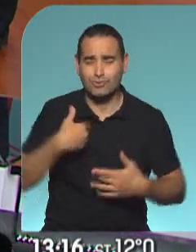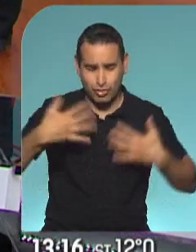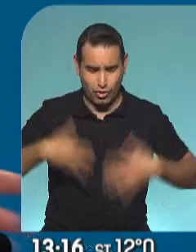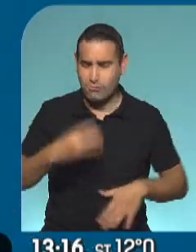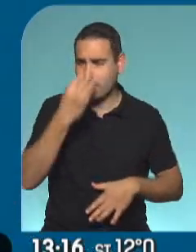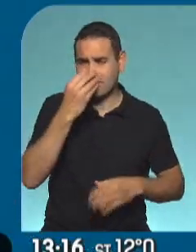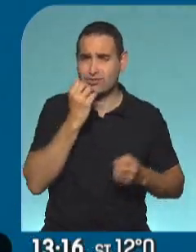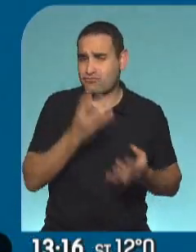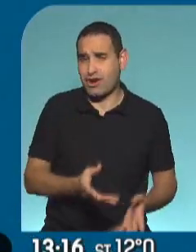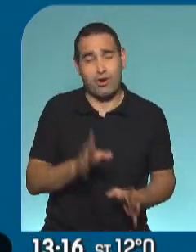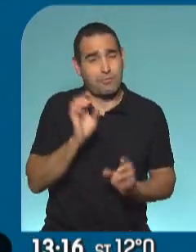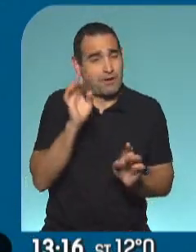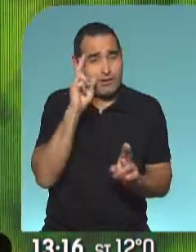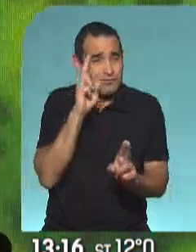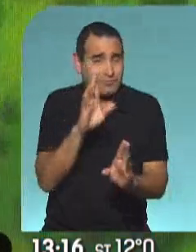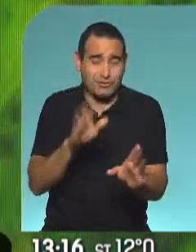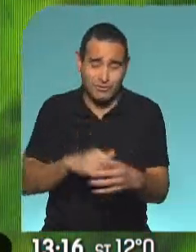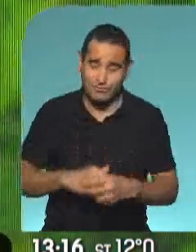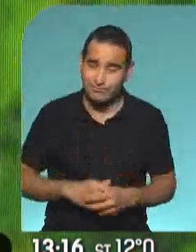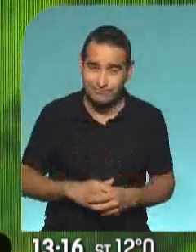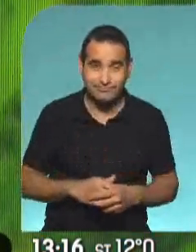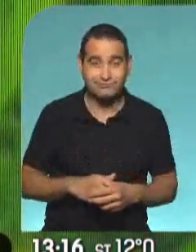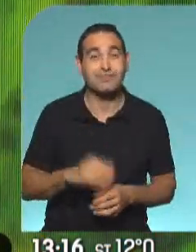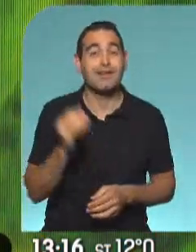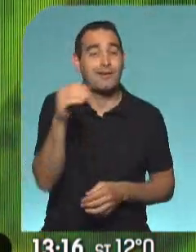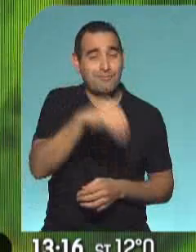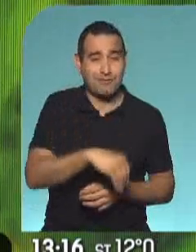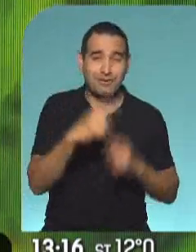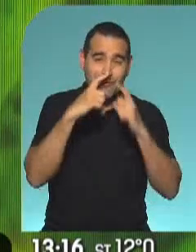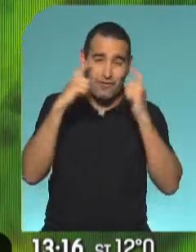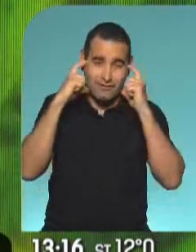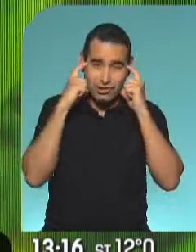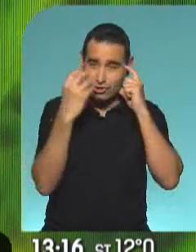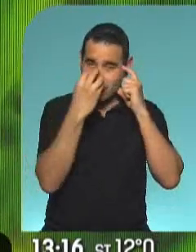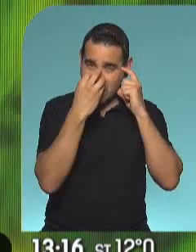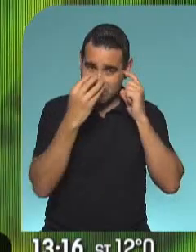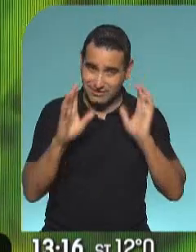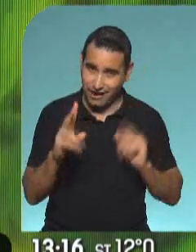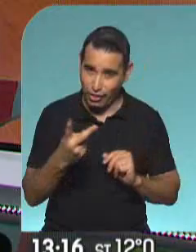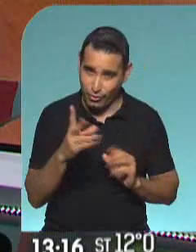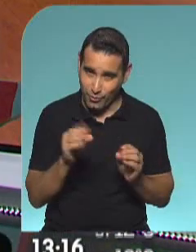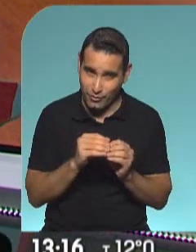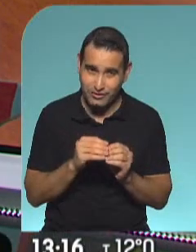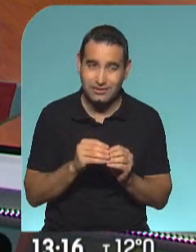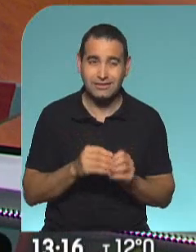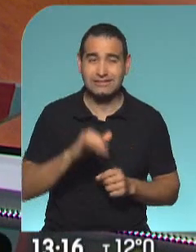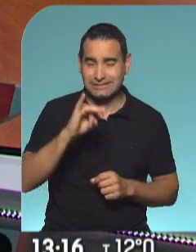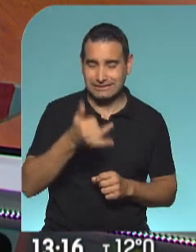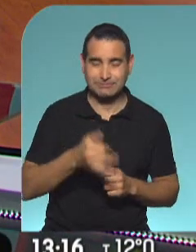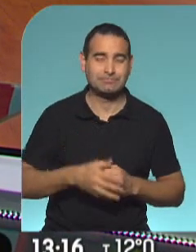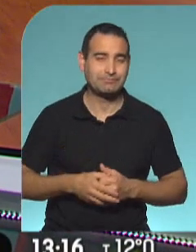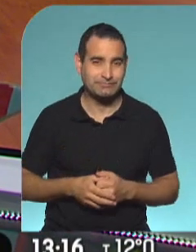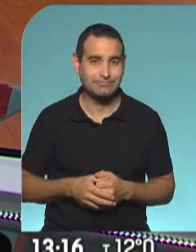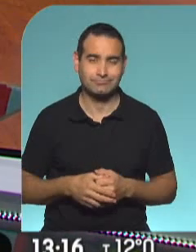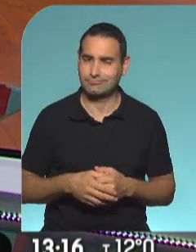todo el amor y el respeto que nos despiertan los payasos. Habría que agregar al barbijo la nariz de payaso, sí, un agregado. Con los labios pintados así para arriba. Es